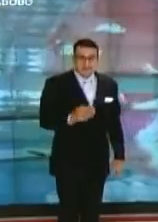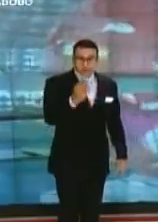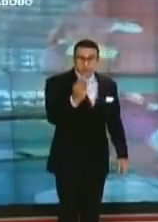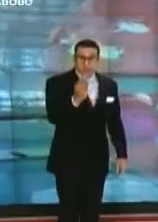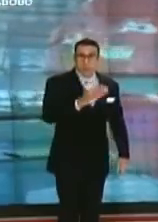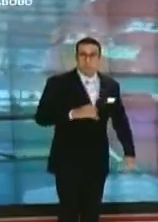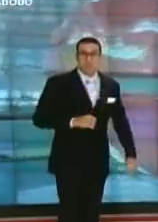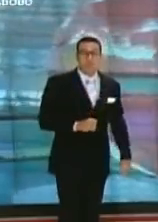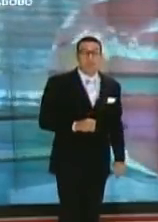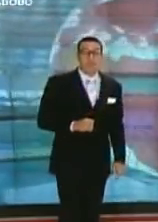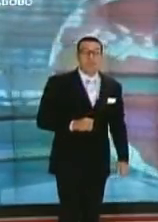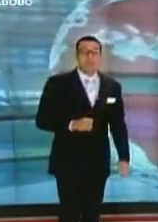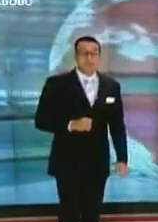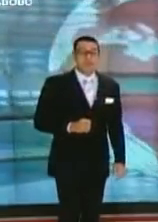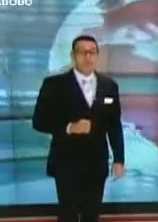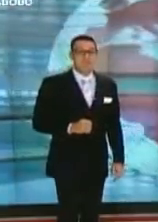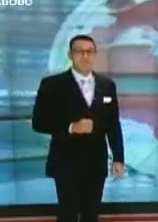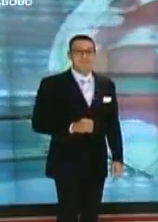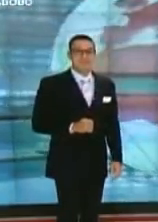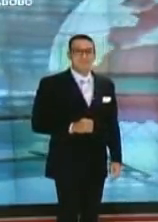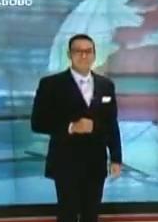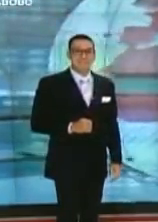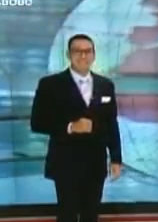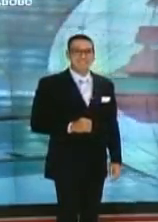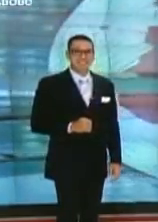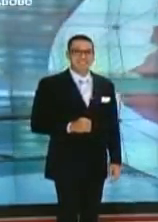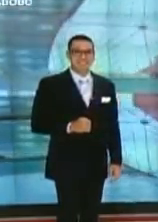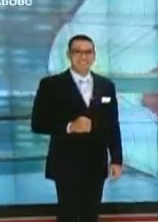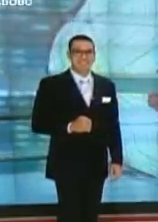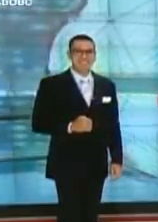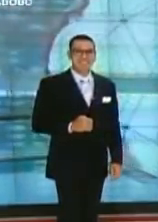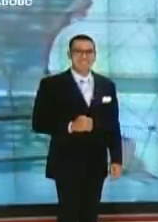William Saad. Nos unimos en vivo y directo.